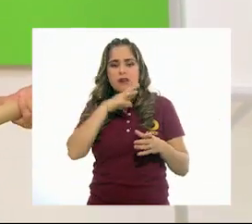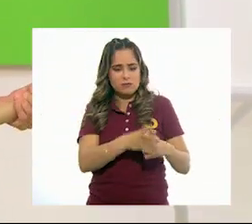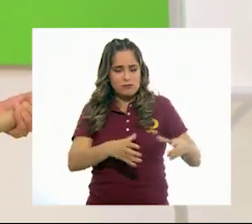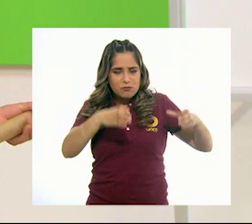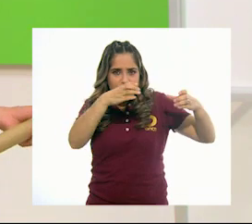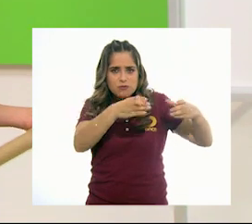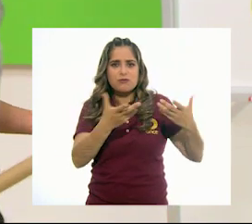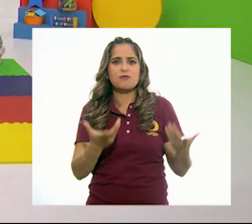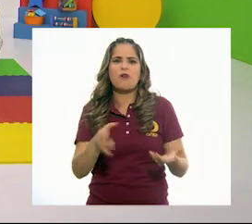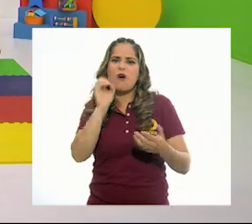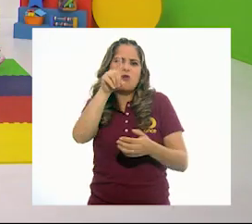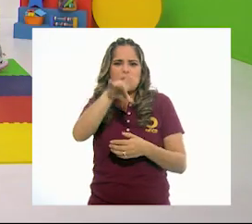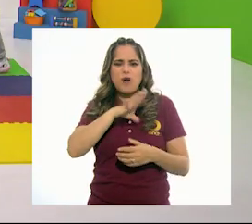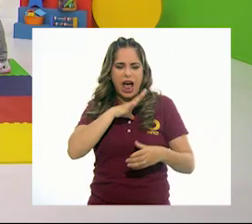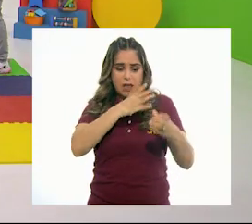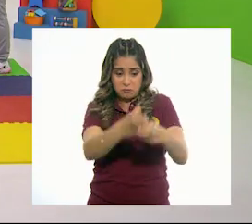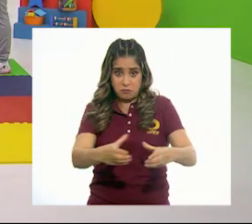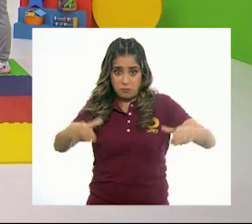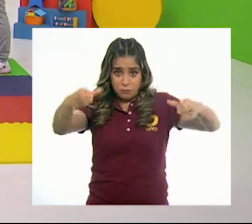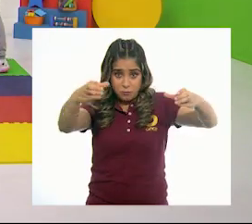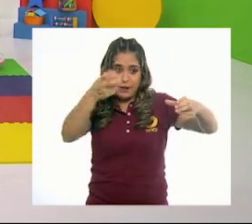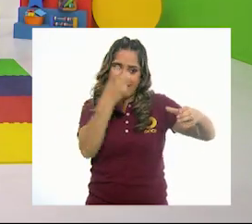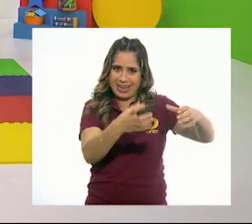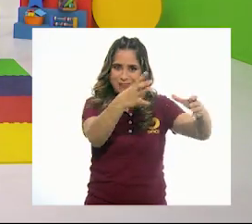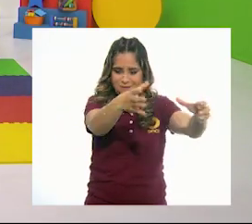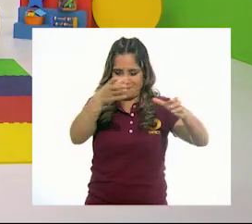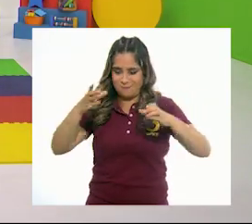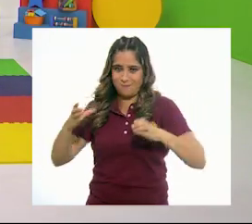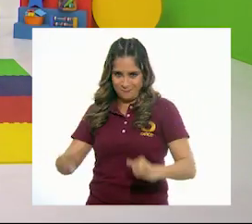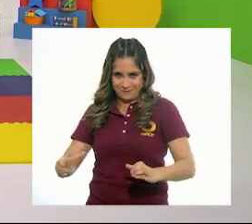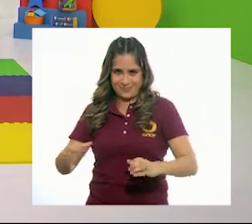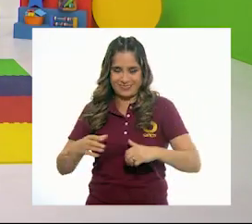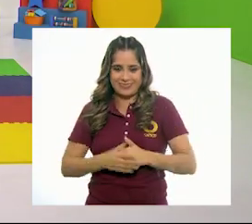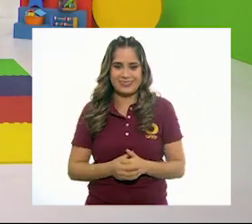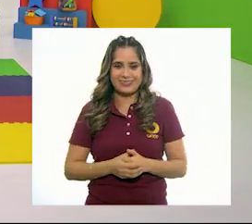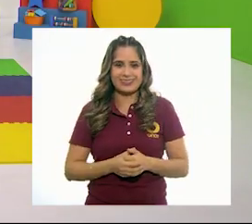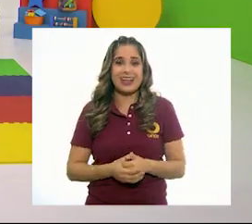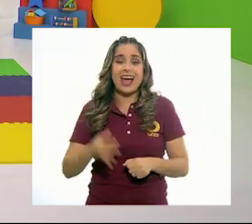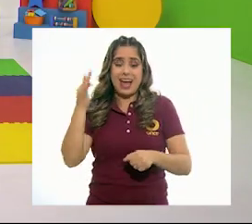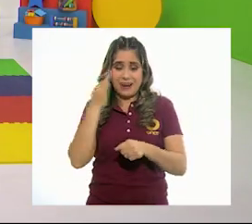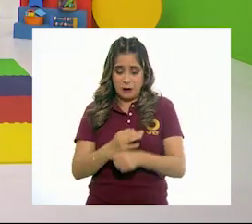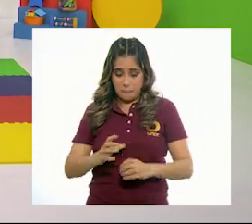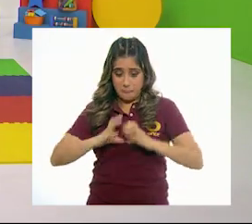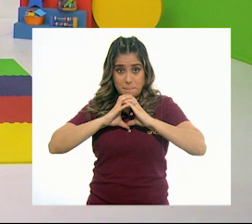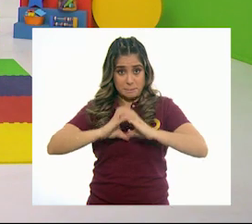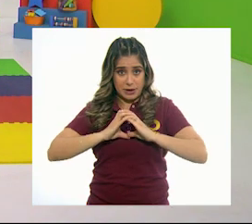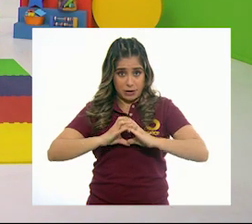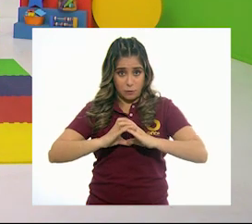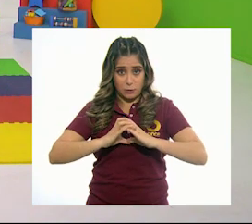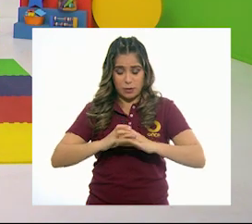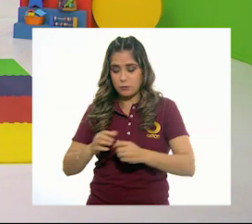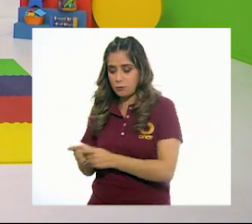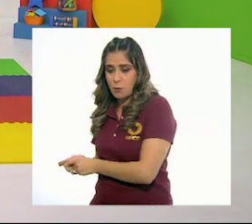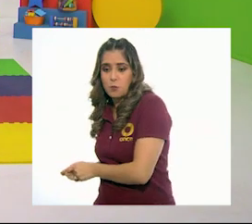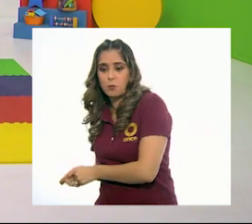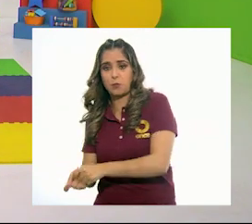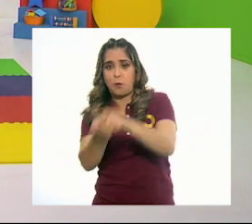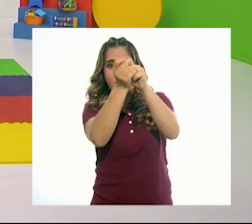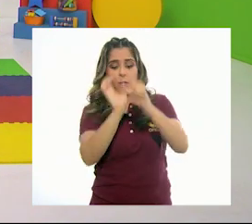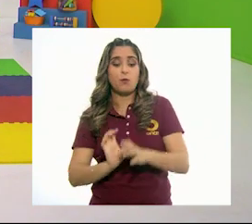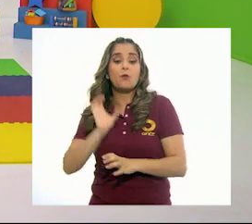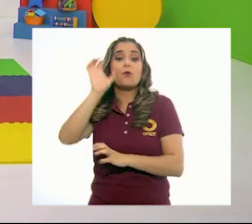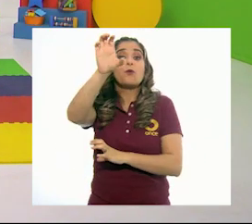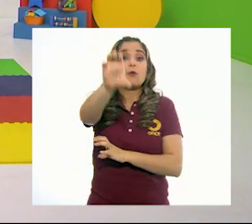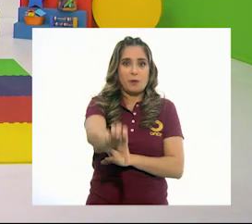la mano. Algo donde podamos ponerlo. Vamos a trasladar nuestras pelotas hacia el otro lado. ¿Listo,